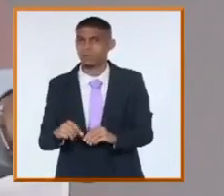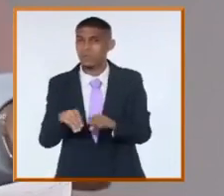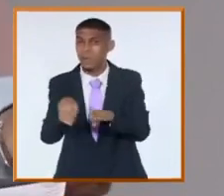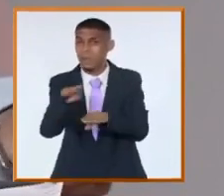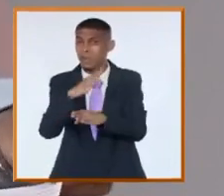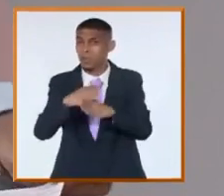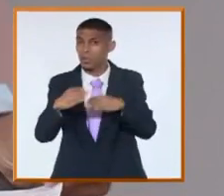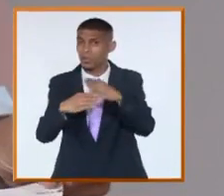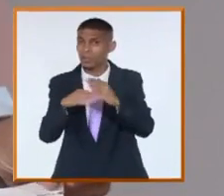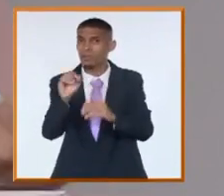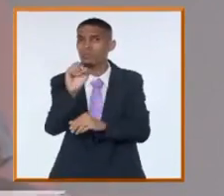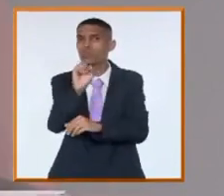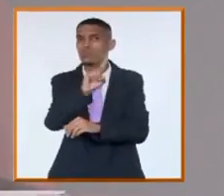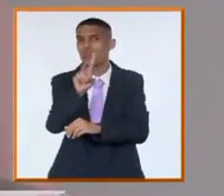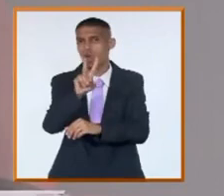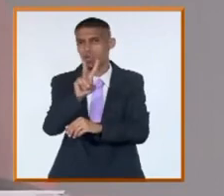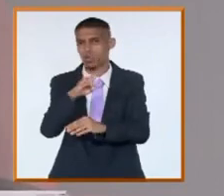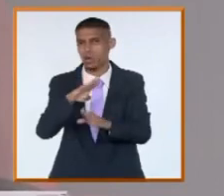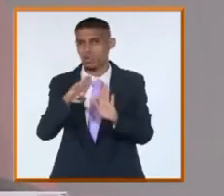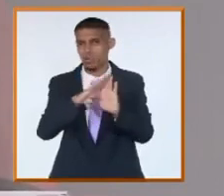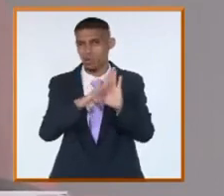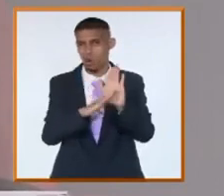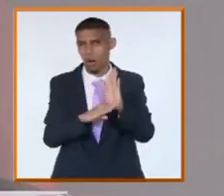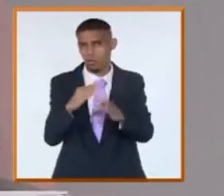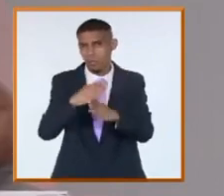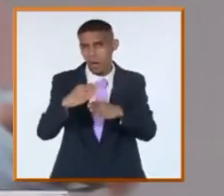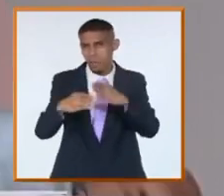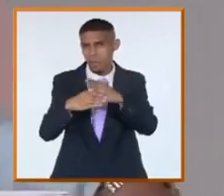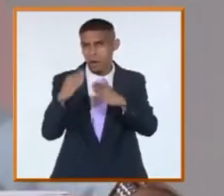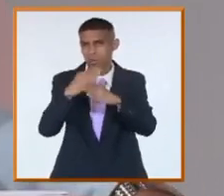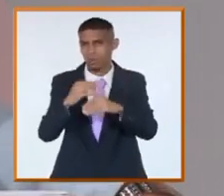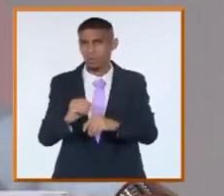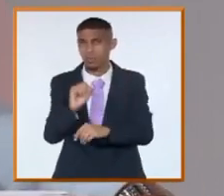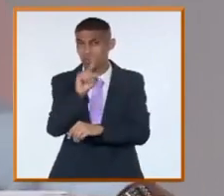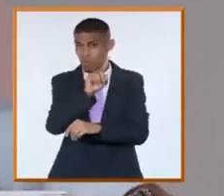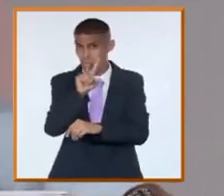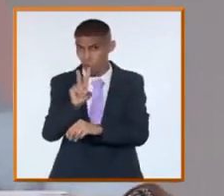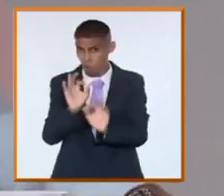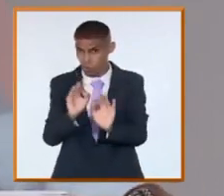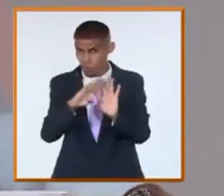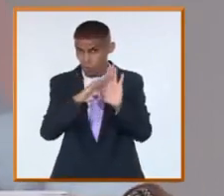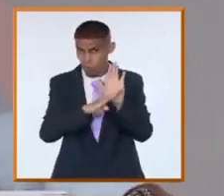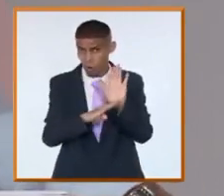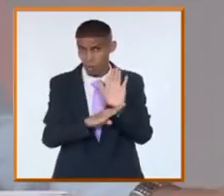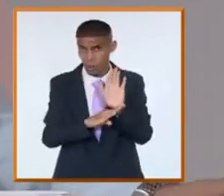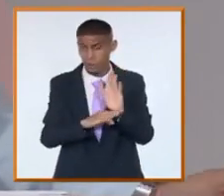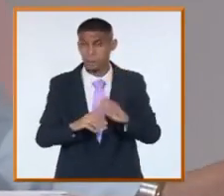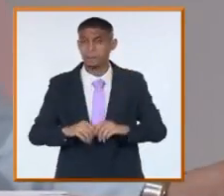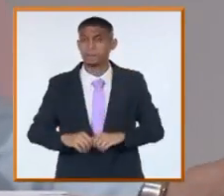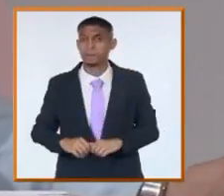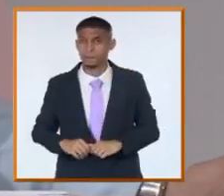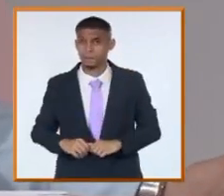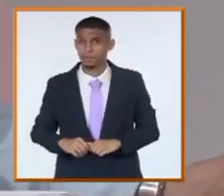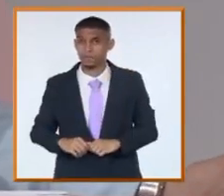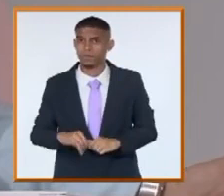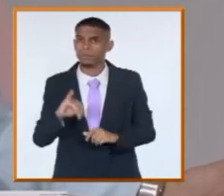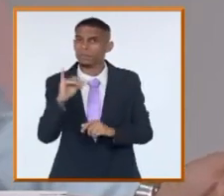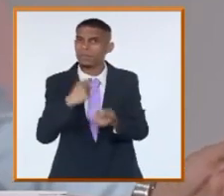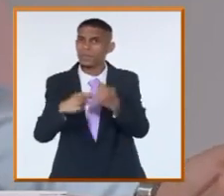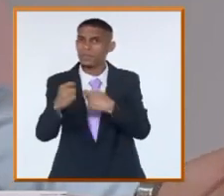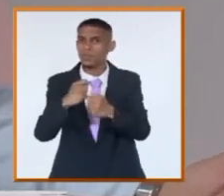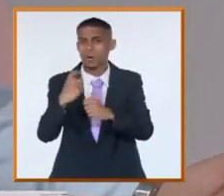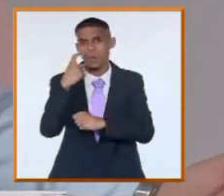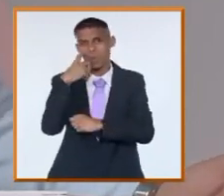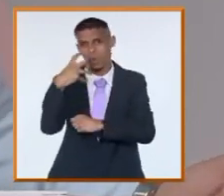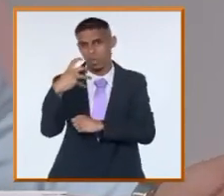doce programas constructivos dentro de esos doce programas constructivos hay inversiones muy importantes